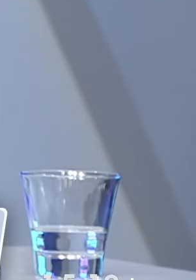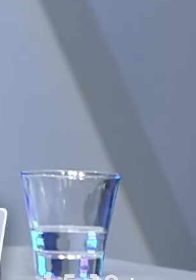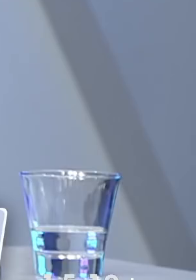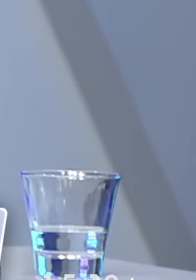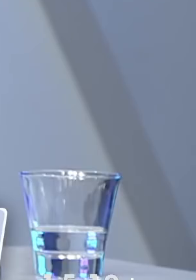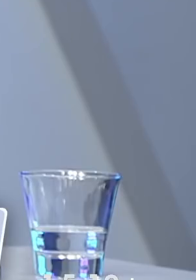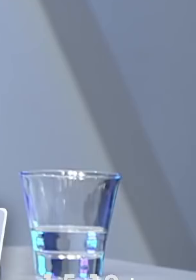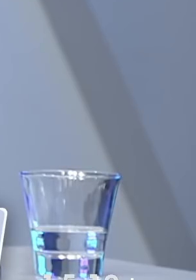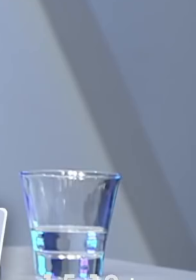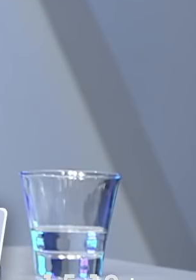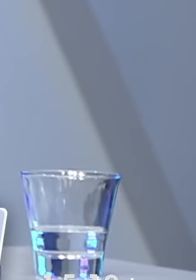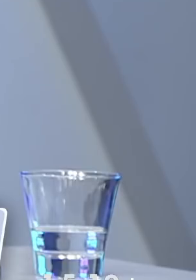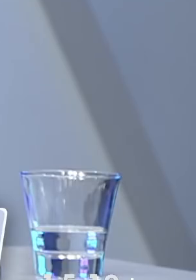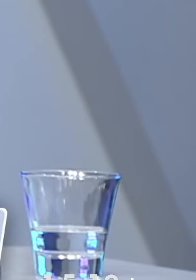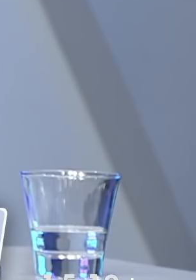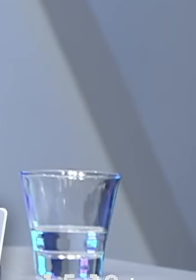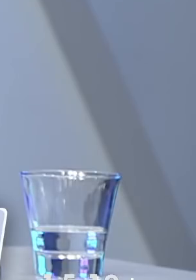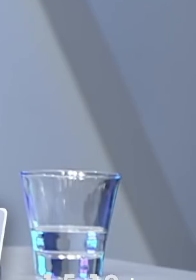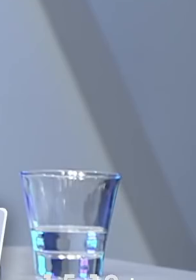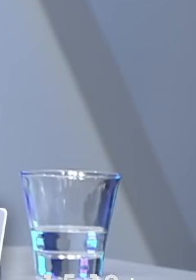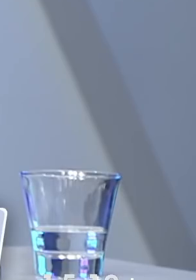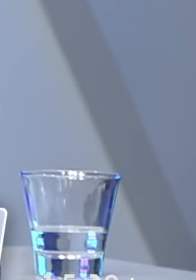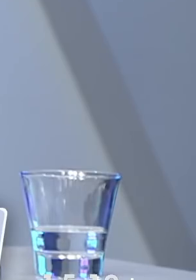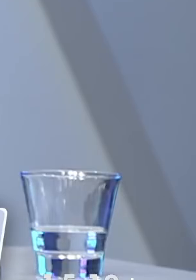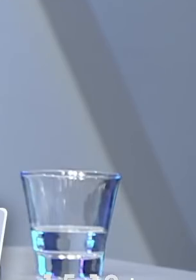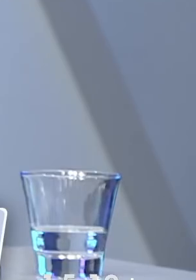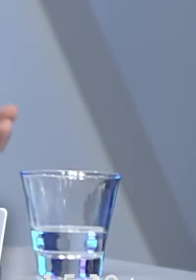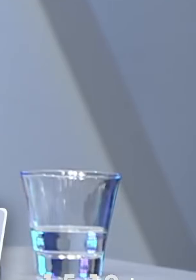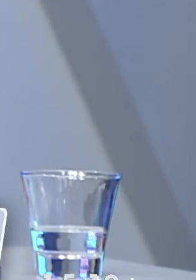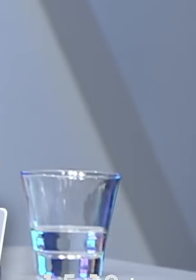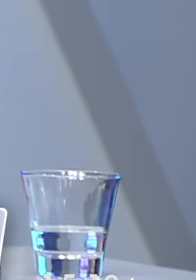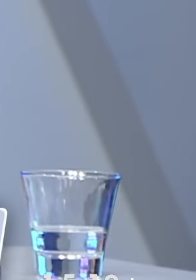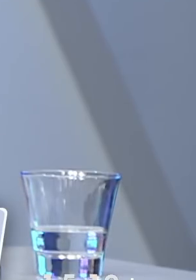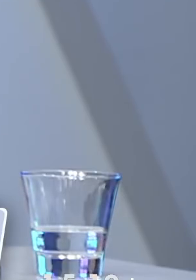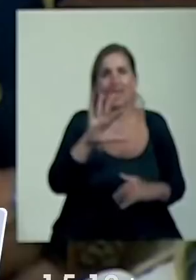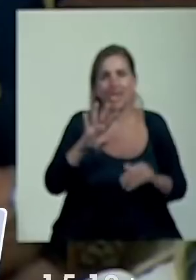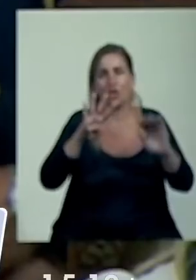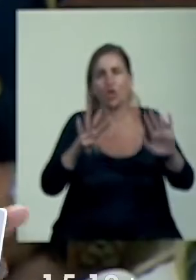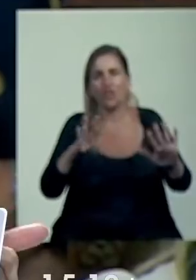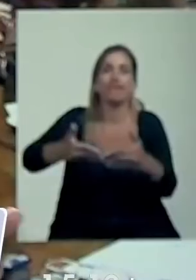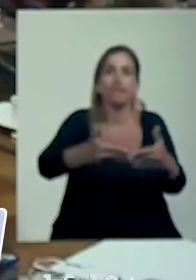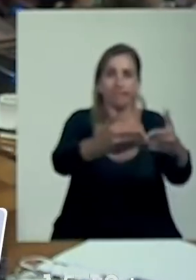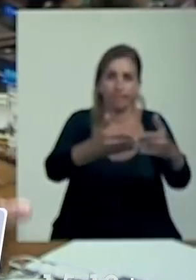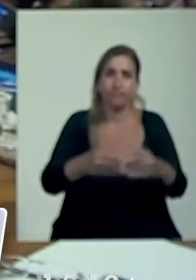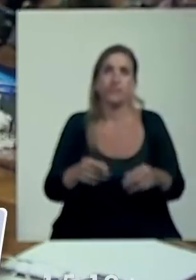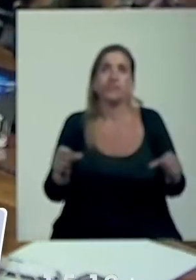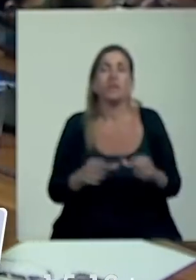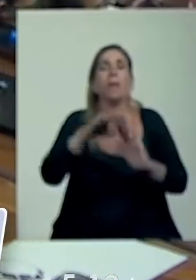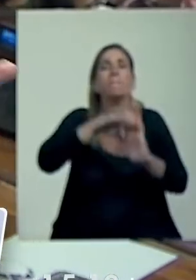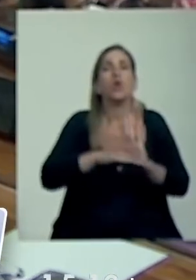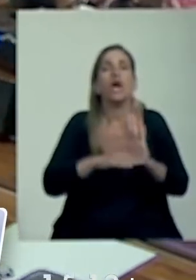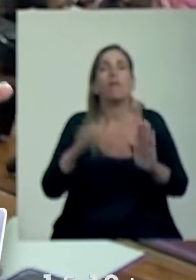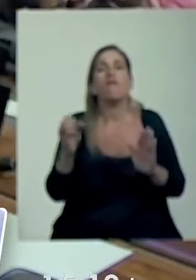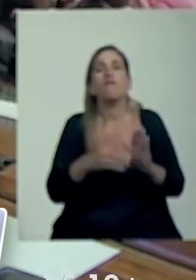35 36 artículos sobre la seguridad que bueno la vida continúa pero como continuar a ver bueno no por donde venía porque si es soberano